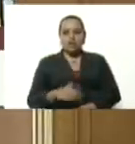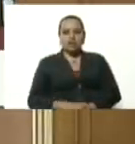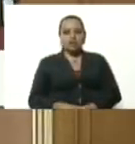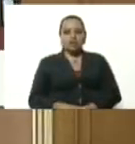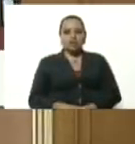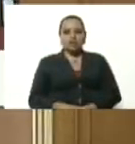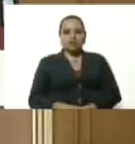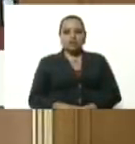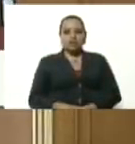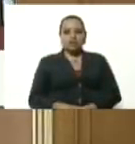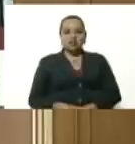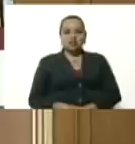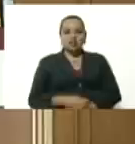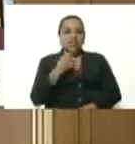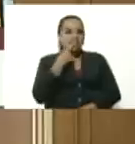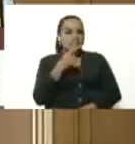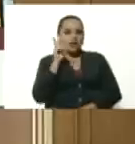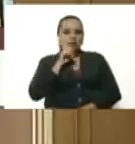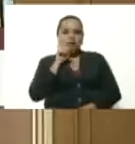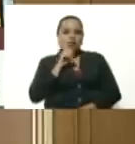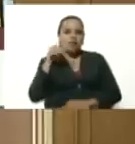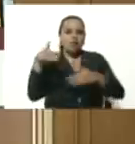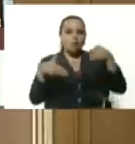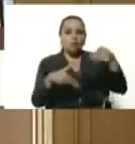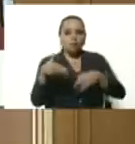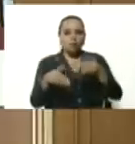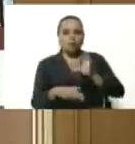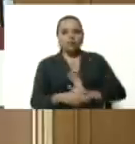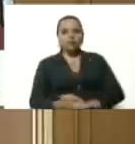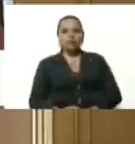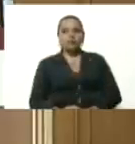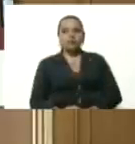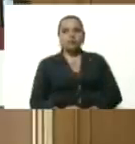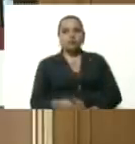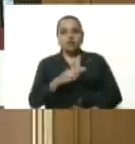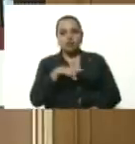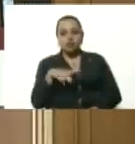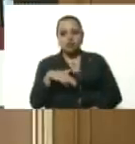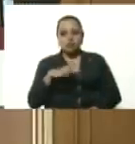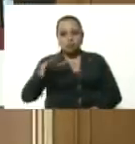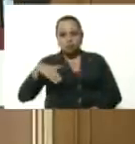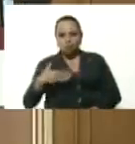descalificar el evento electoral venidero que hemos logrado